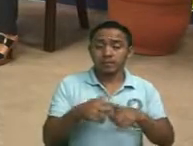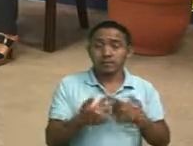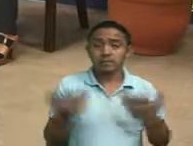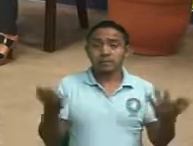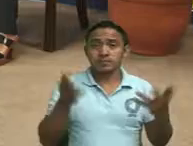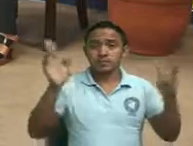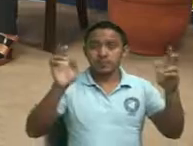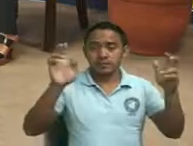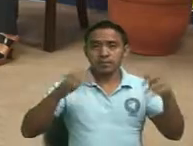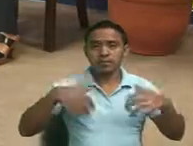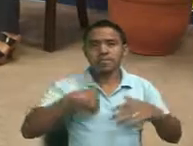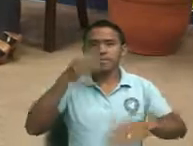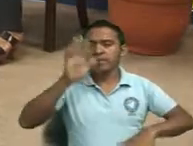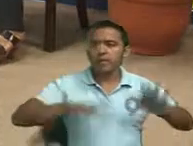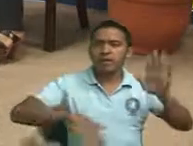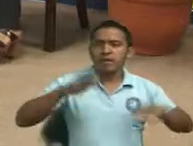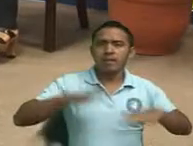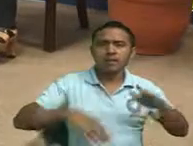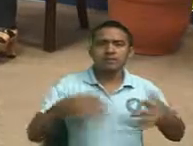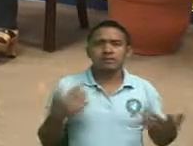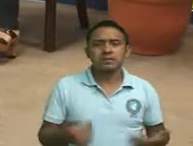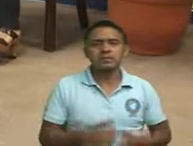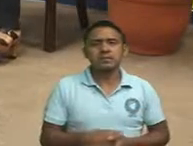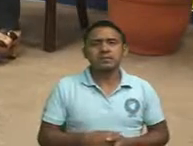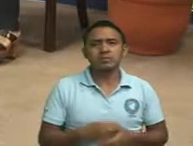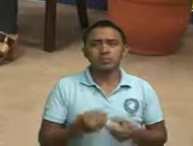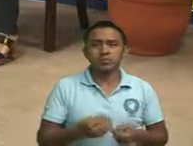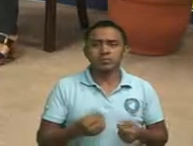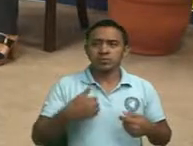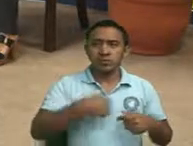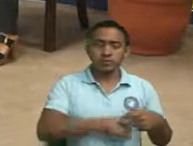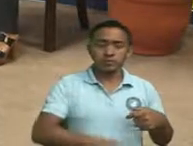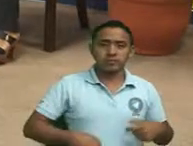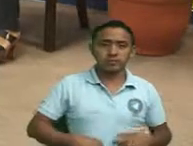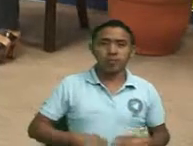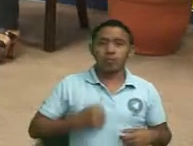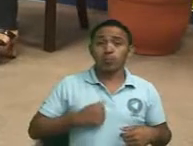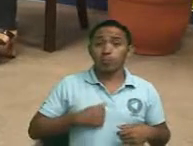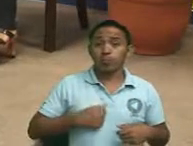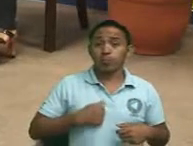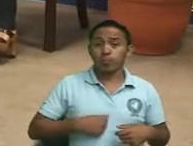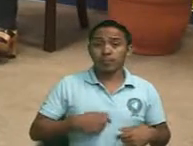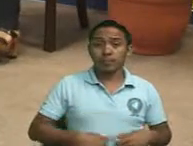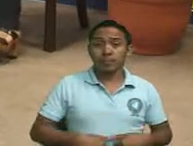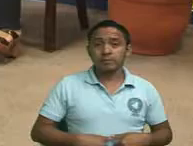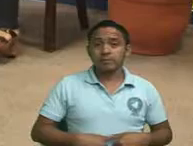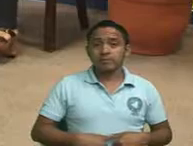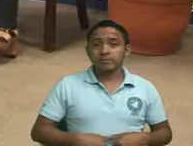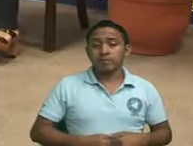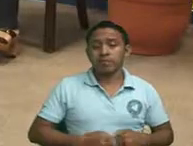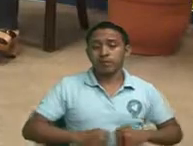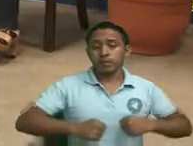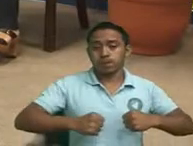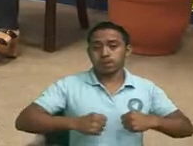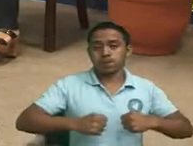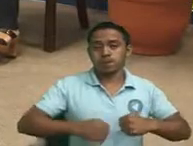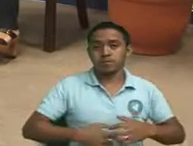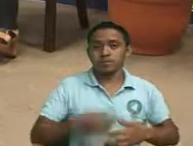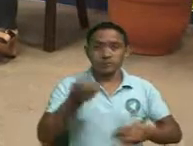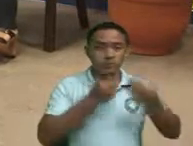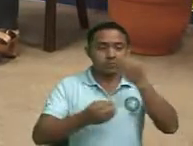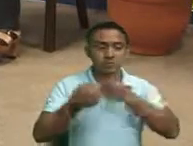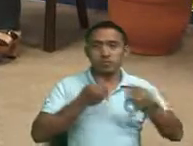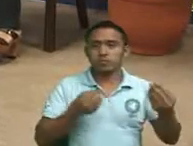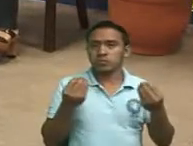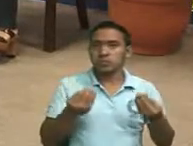sobre que a veces nosotros cargamos mucha S en nuestro estómago y no necesariamente es un problema de que comemos